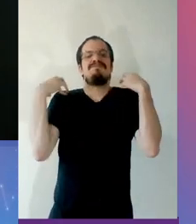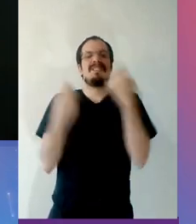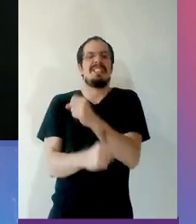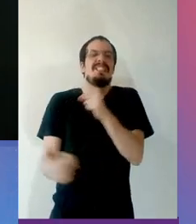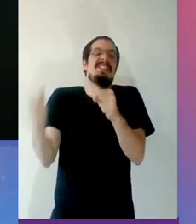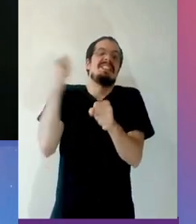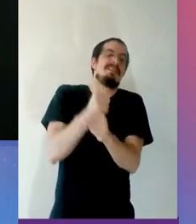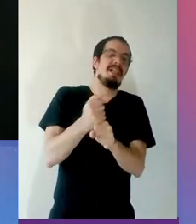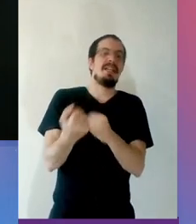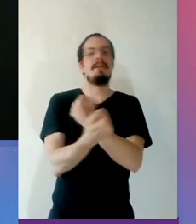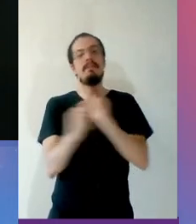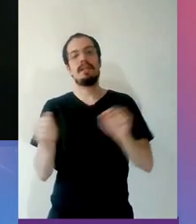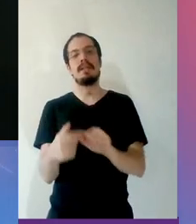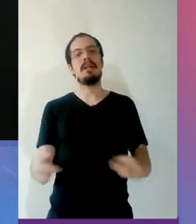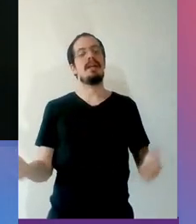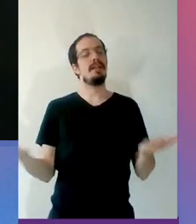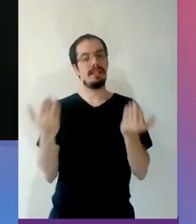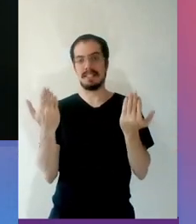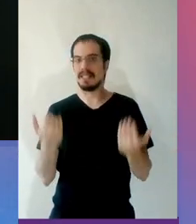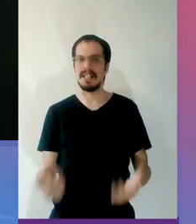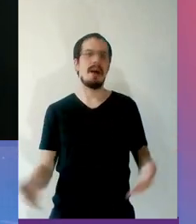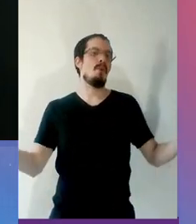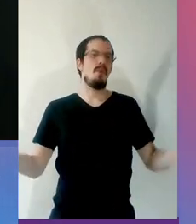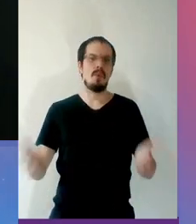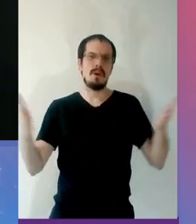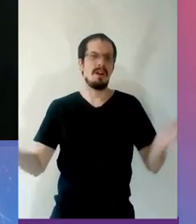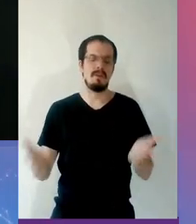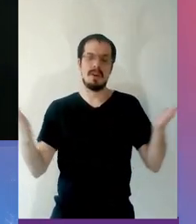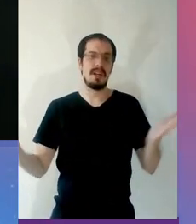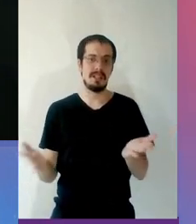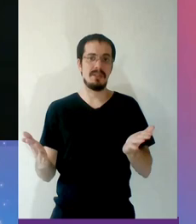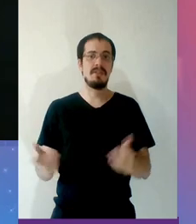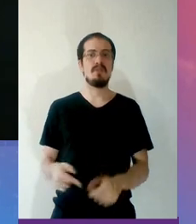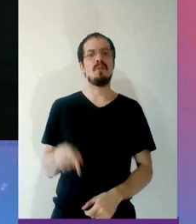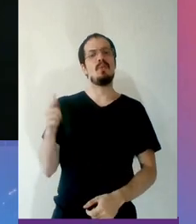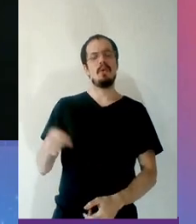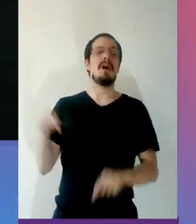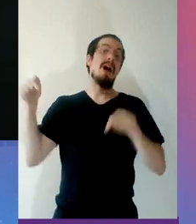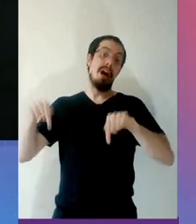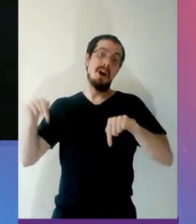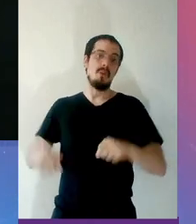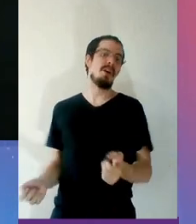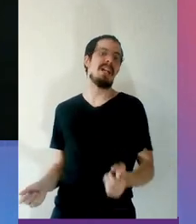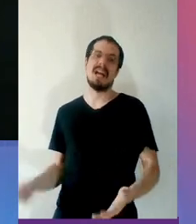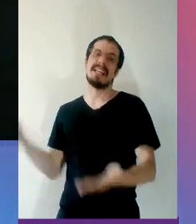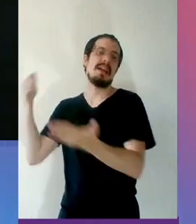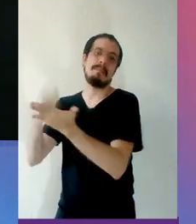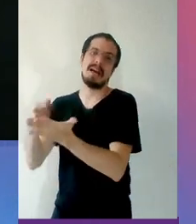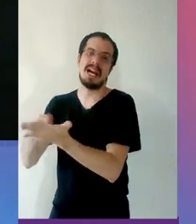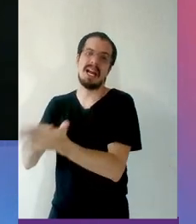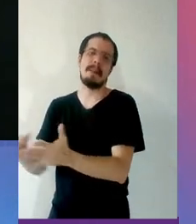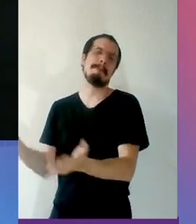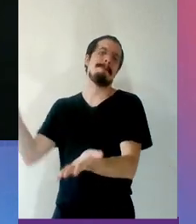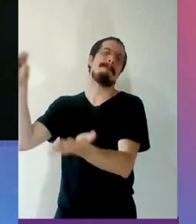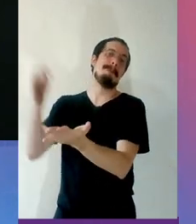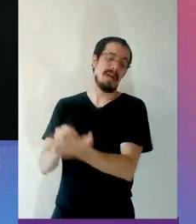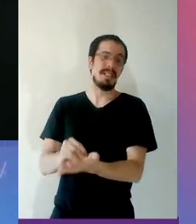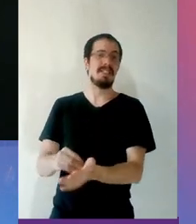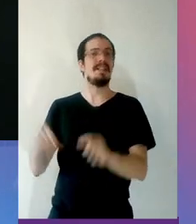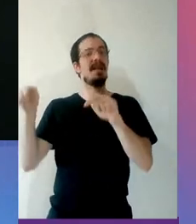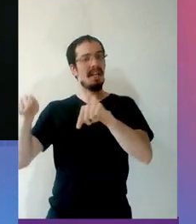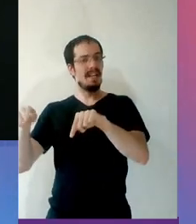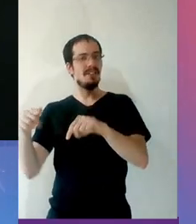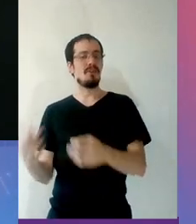que es menos costo efectivo, por lo tanto hay que invertir mucho más para tener resultados. Eso es lo que quiero explicar. Entonces